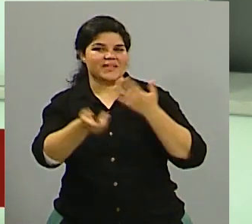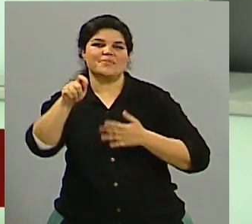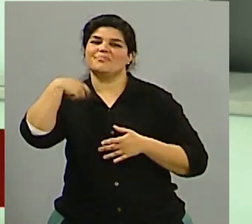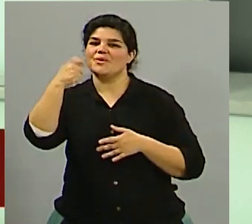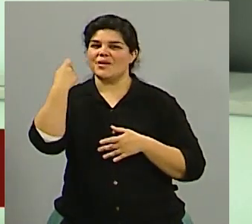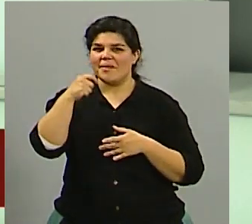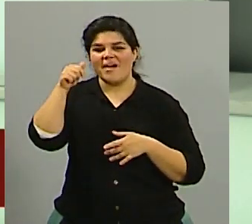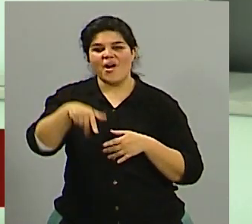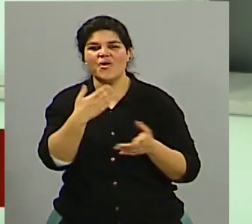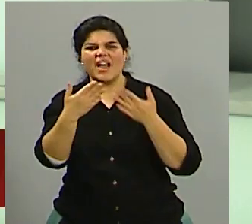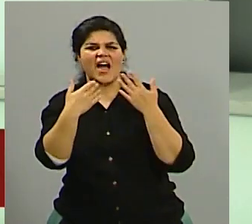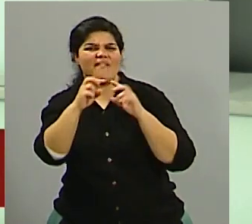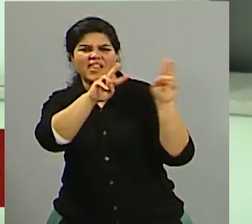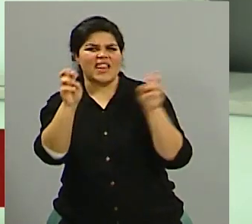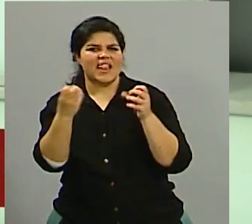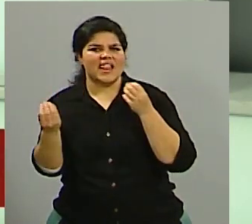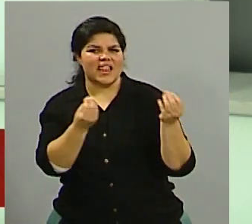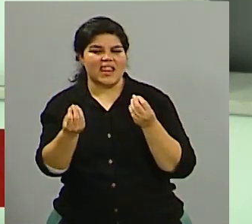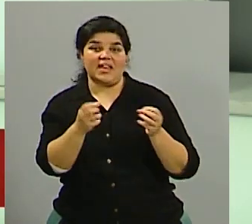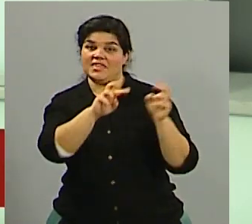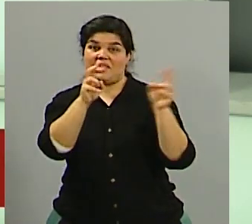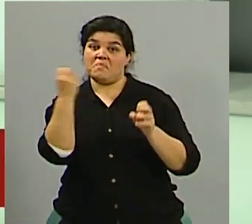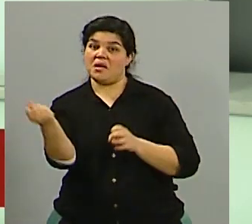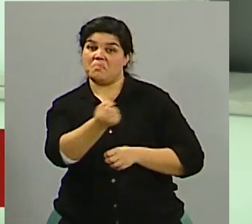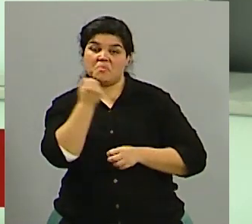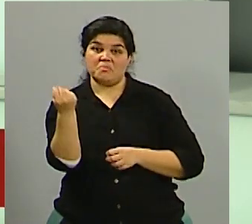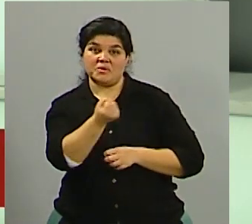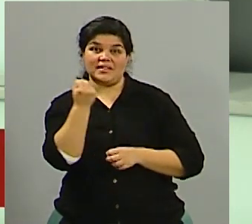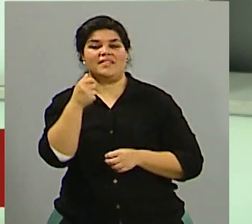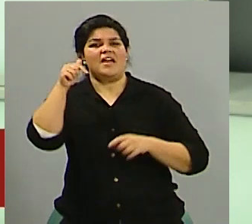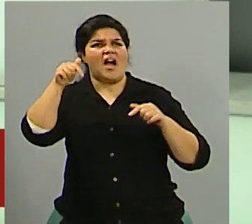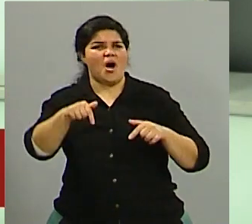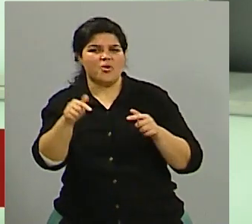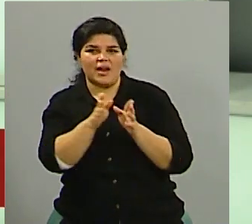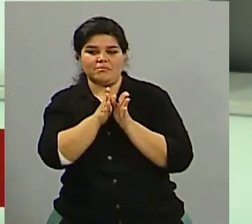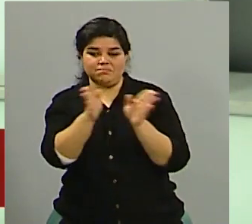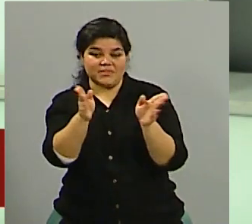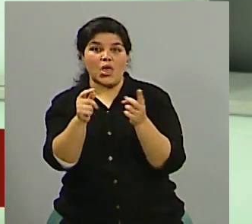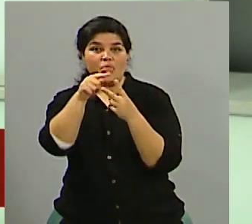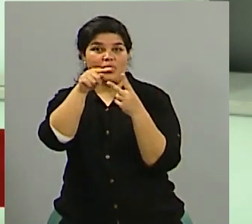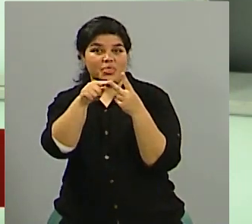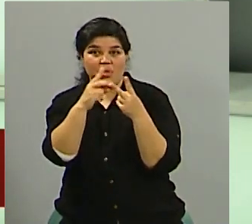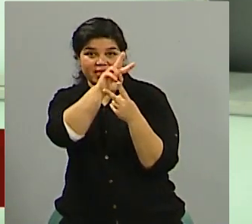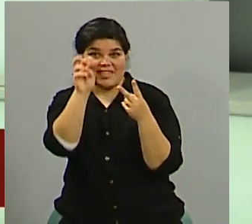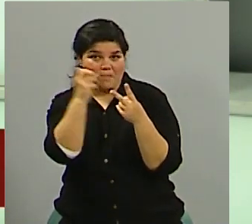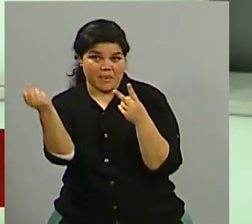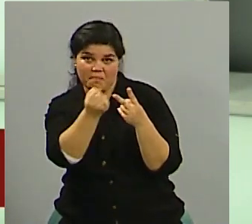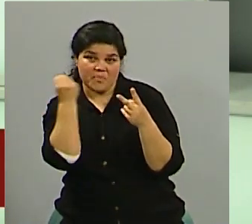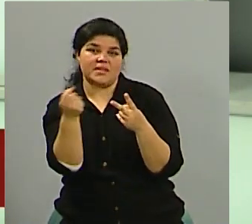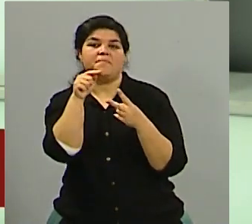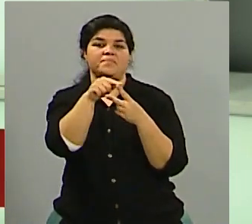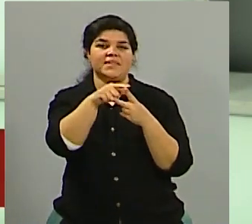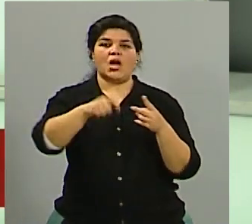cual vamos a estar hablando de temas importantes. Nos vamos a centrar hoy en dos temas. El primero tiene que ver con el